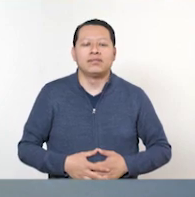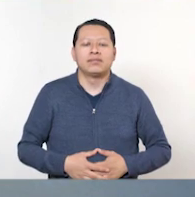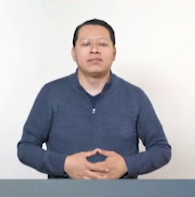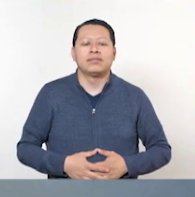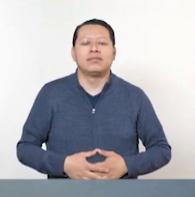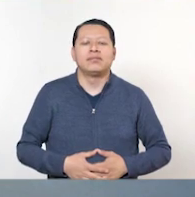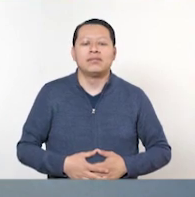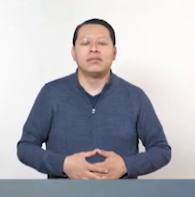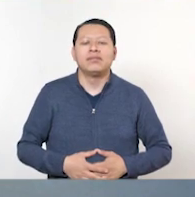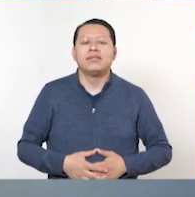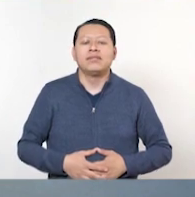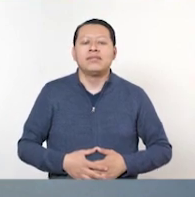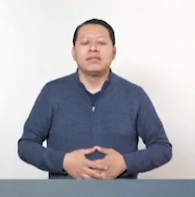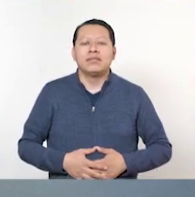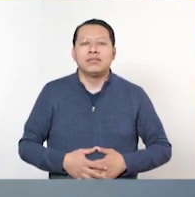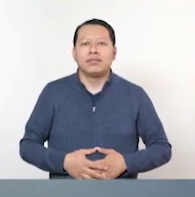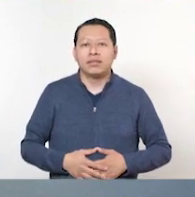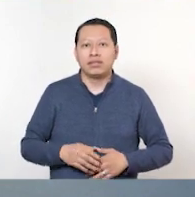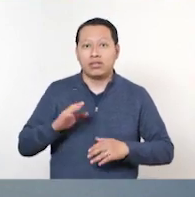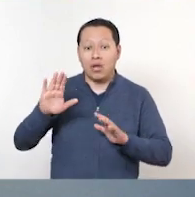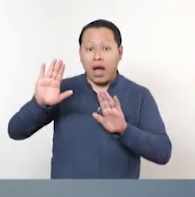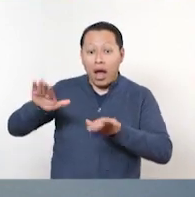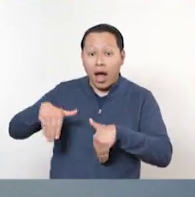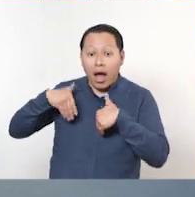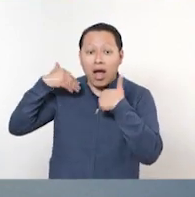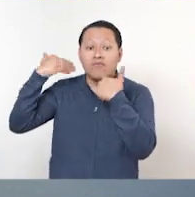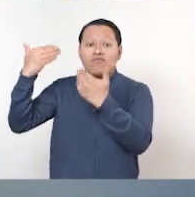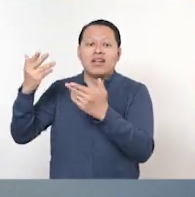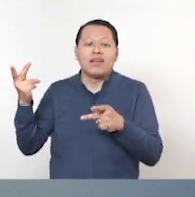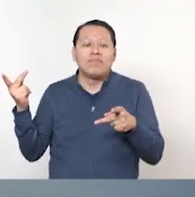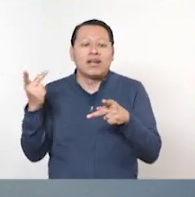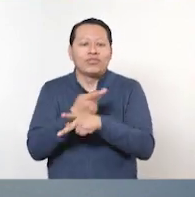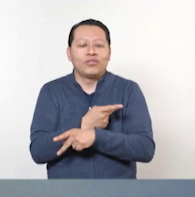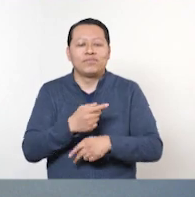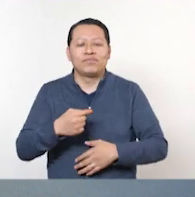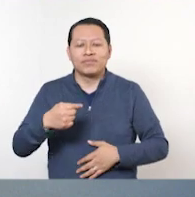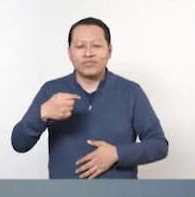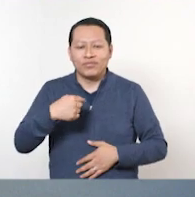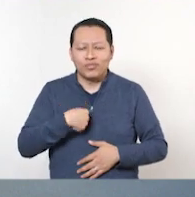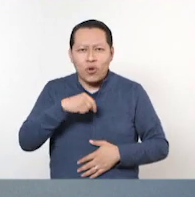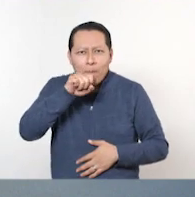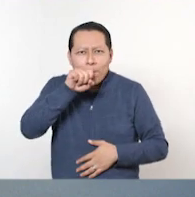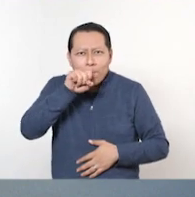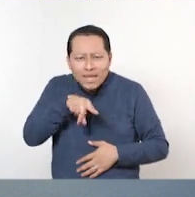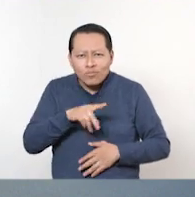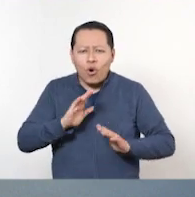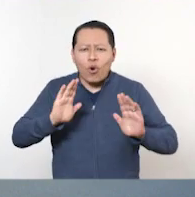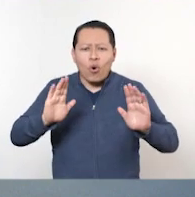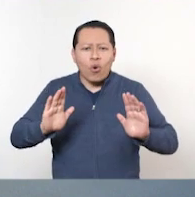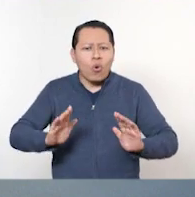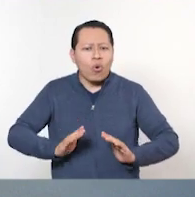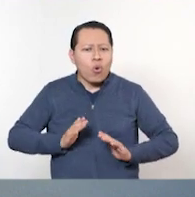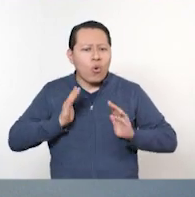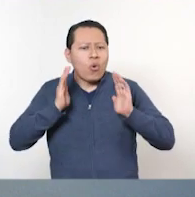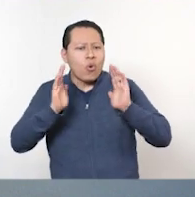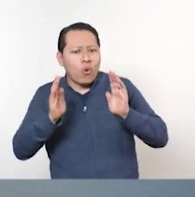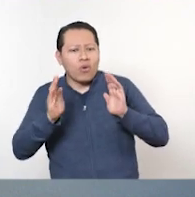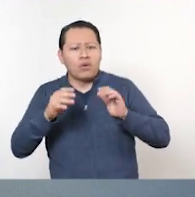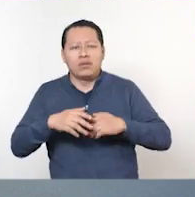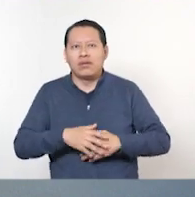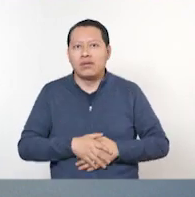Chinaguya, divisa calua, dedena villagaya, Guyuaniati,